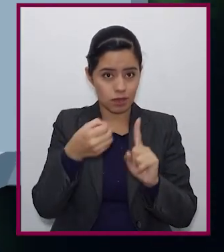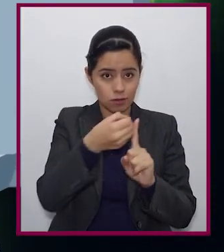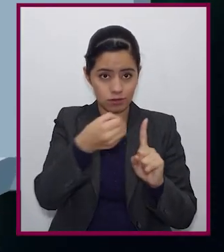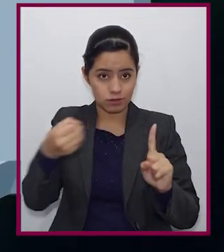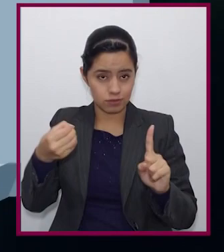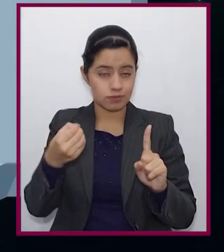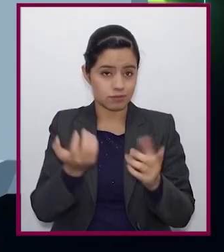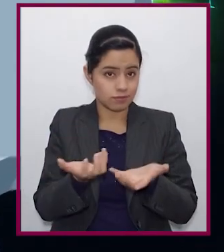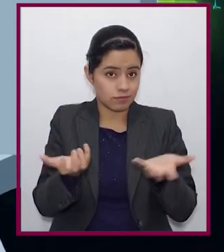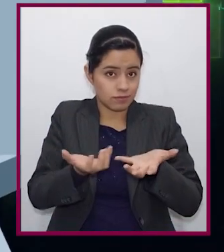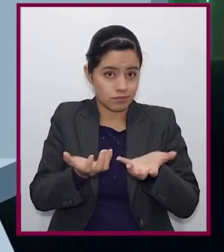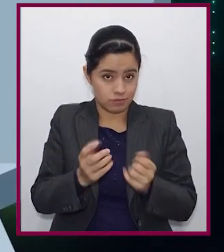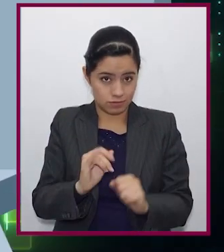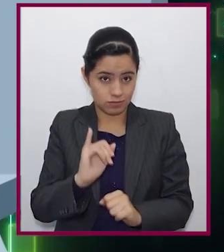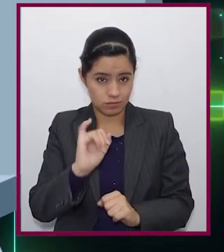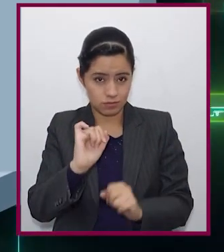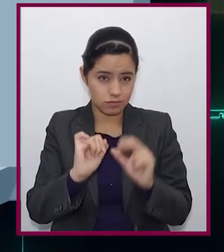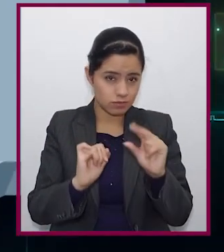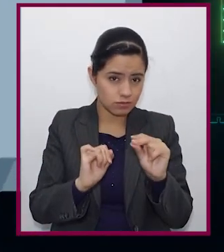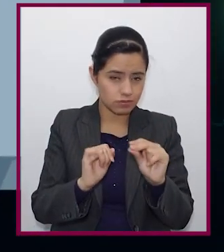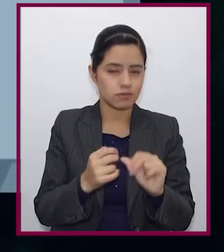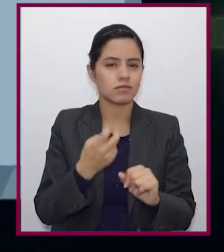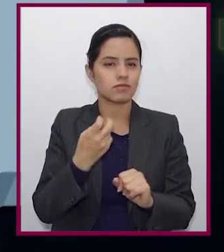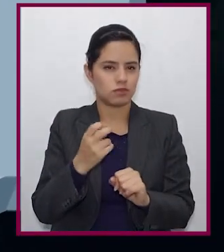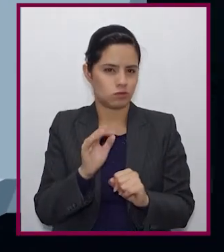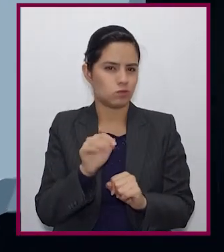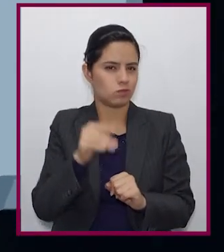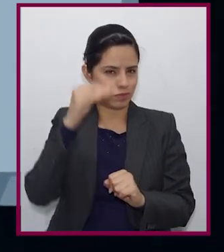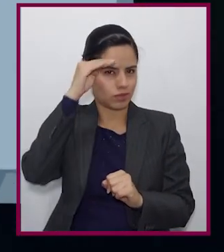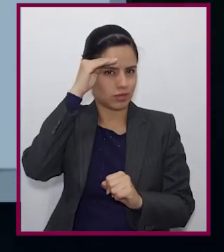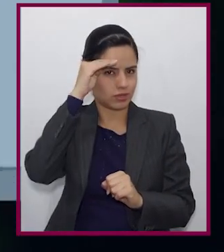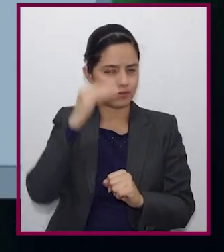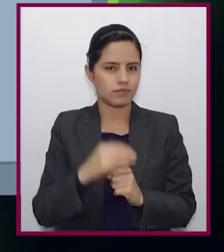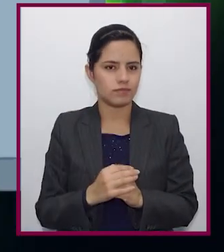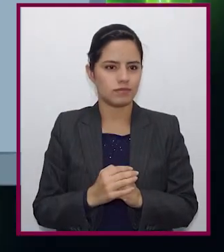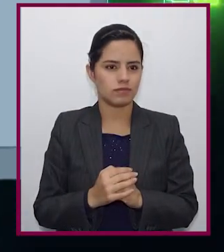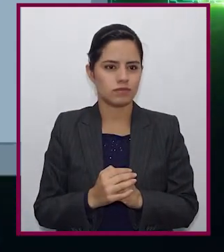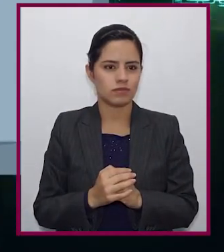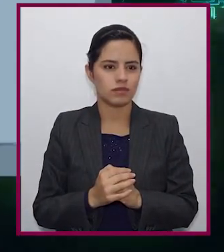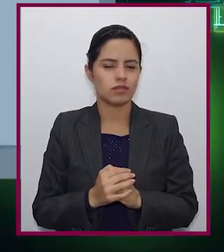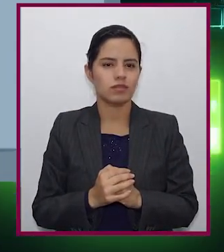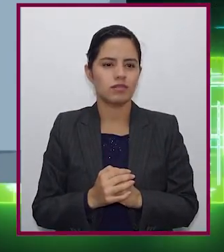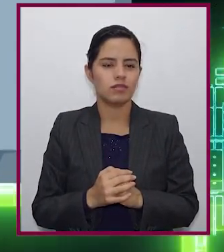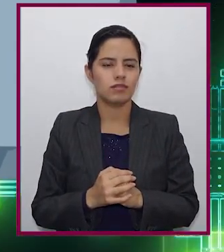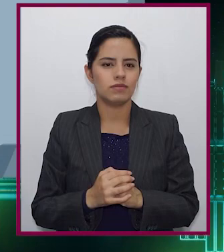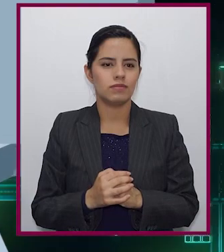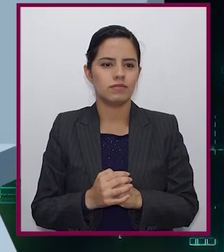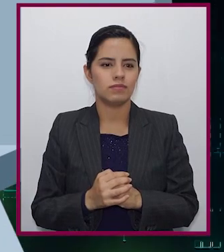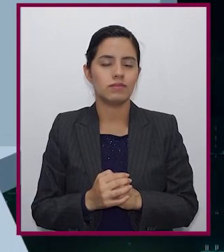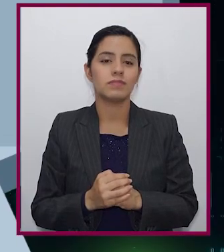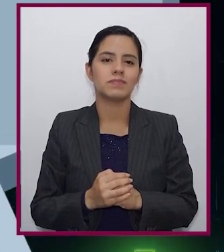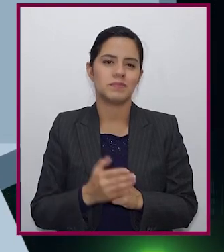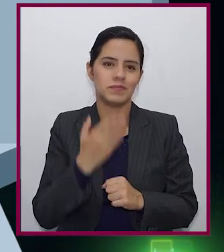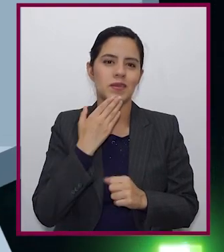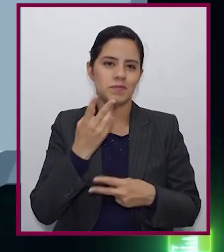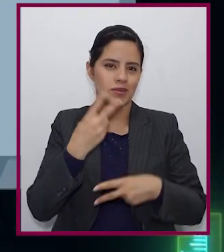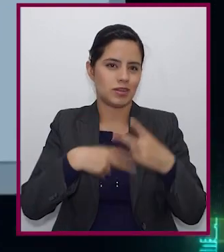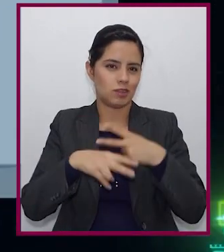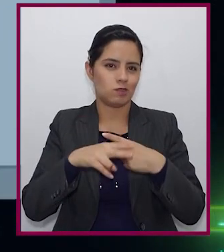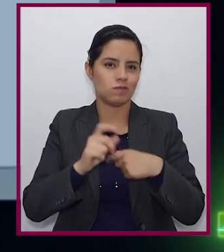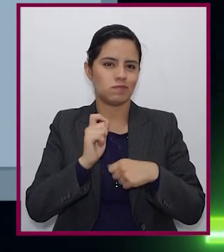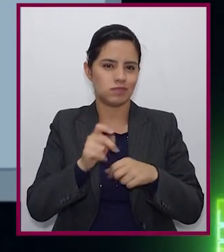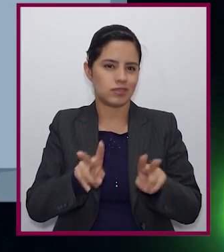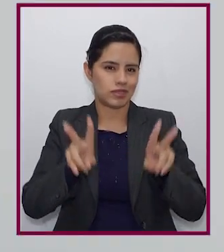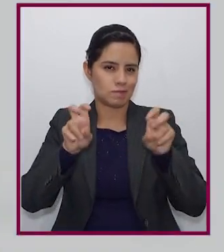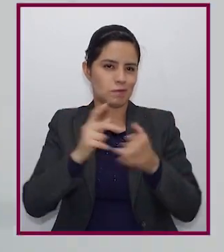puede repetir y que se puede hacer siguiendo una serie de pasos específicos, los algoritmos. Bienvenido al mundo de